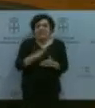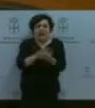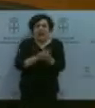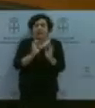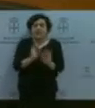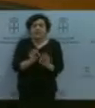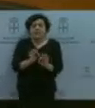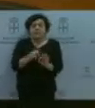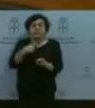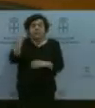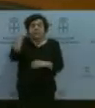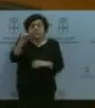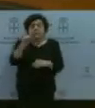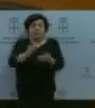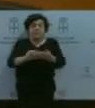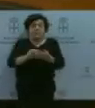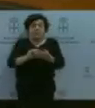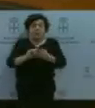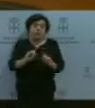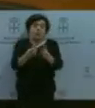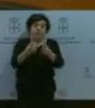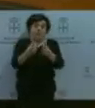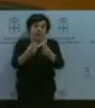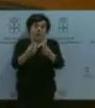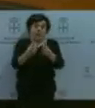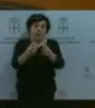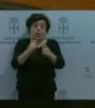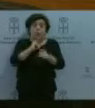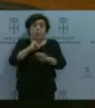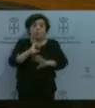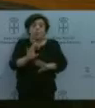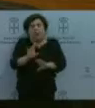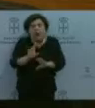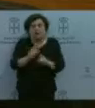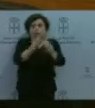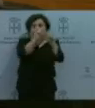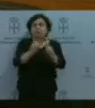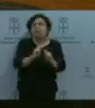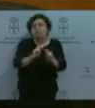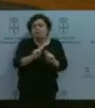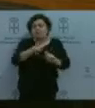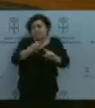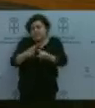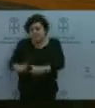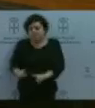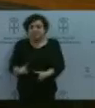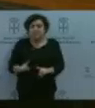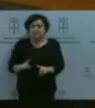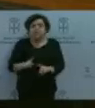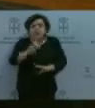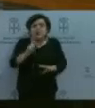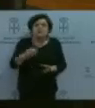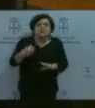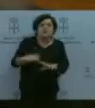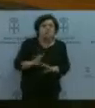hay modelos, en fin, como patades. No es lo mismo lo que entiende el Alto Adigio por